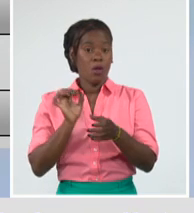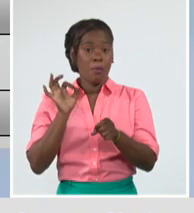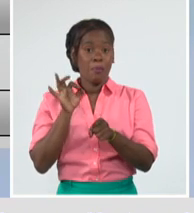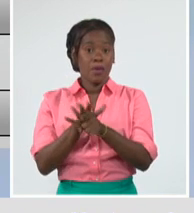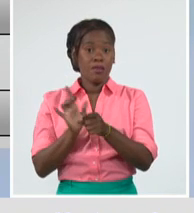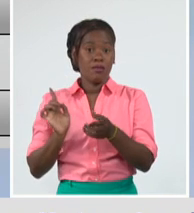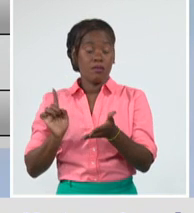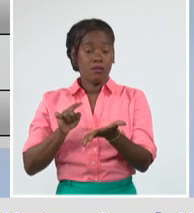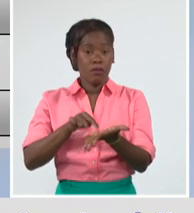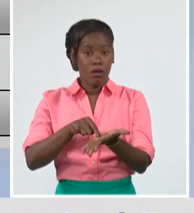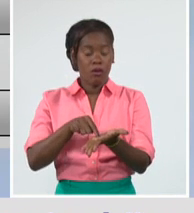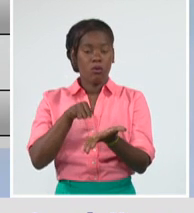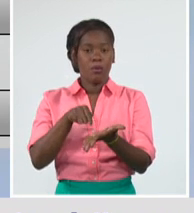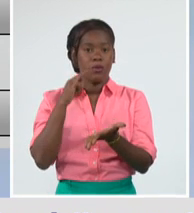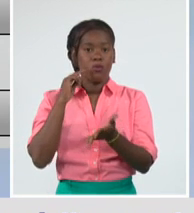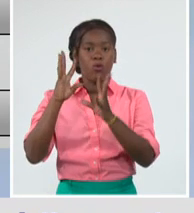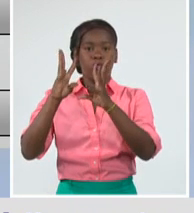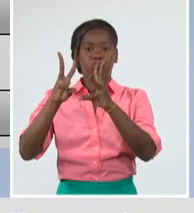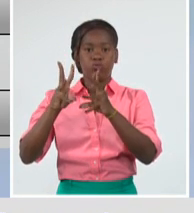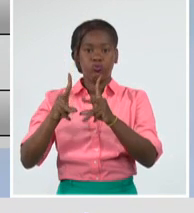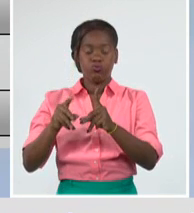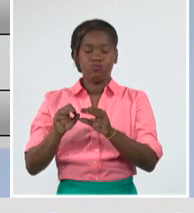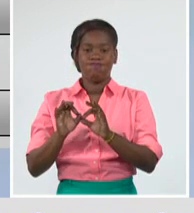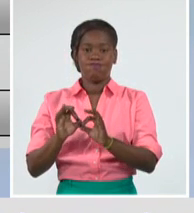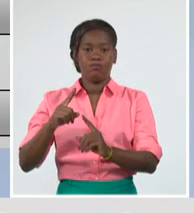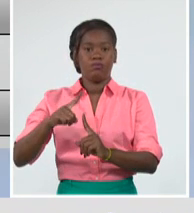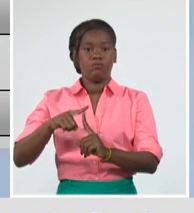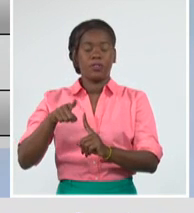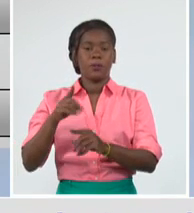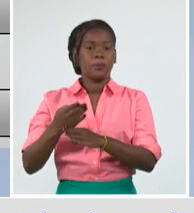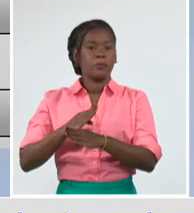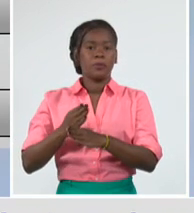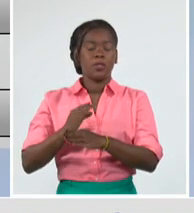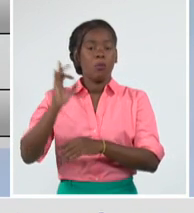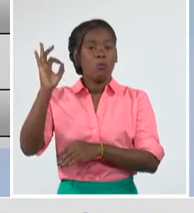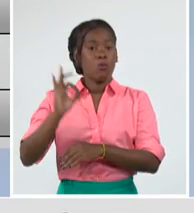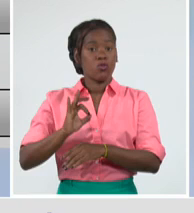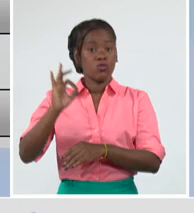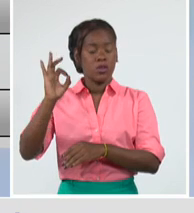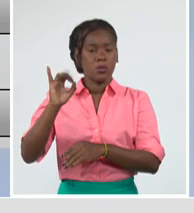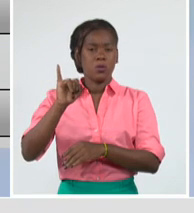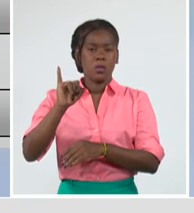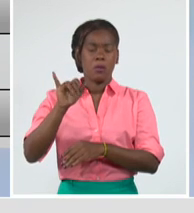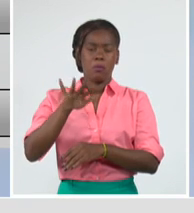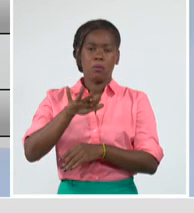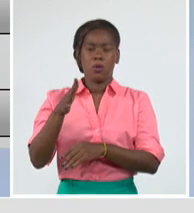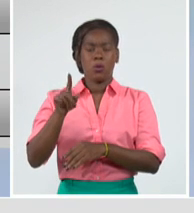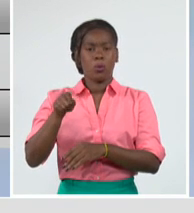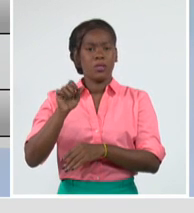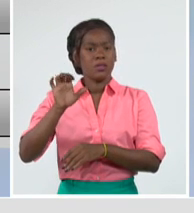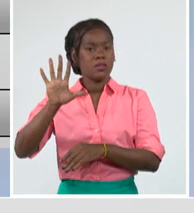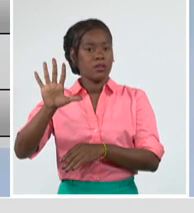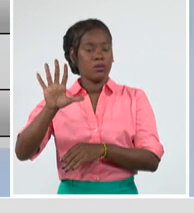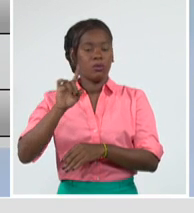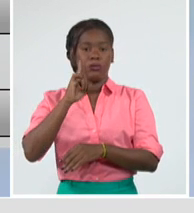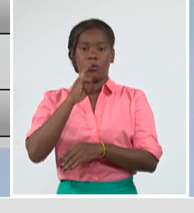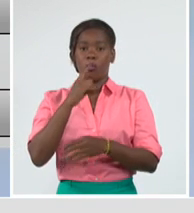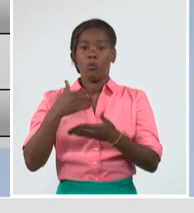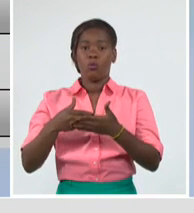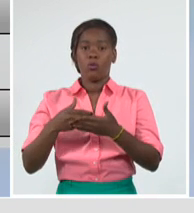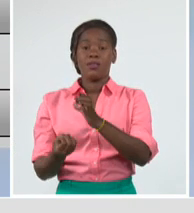Cuba. Esto hace que el 6,5% de todas las muestras procesadas en Cuba hayan